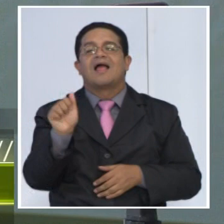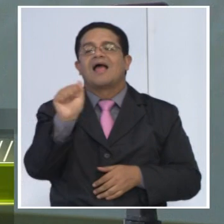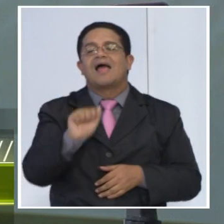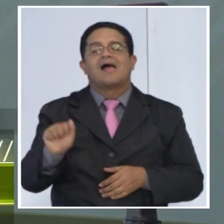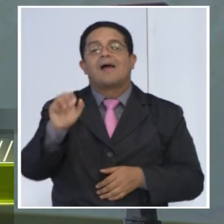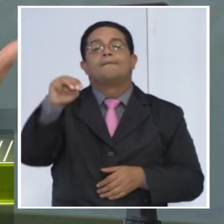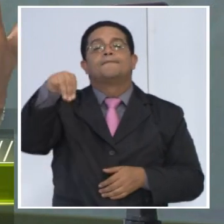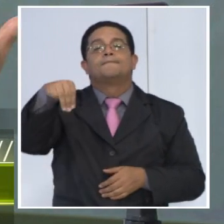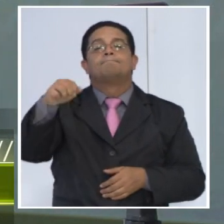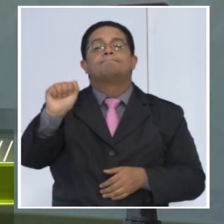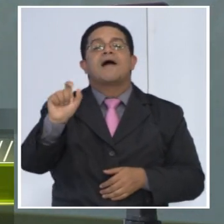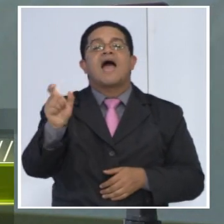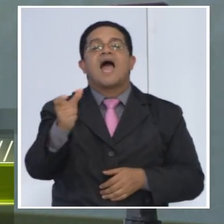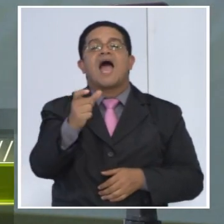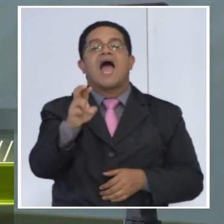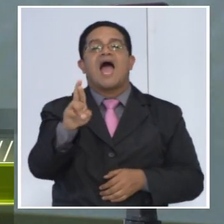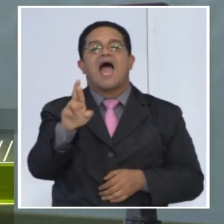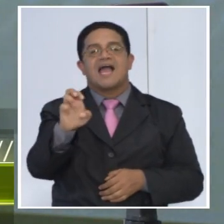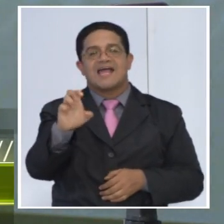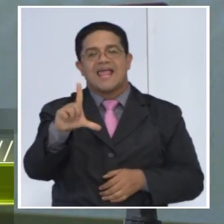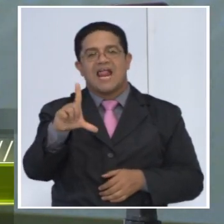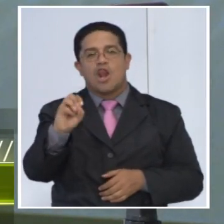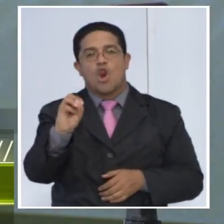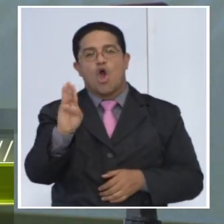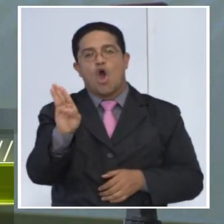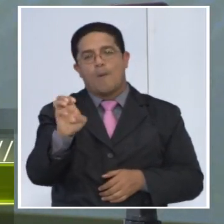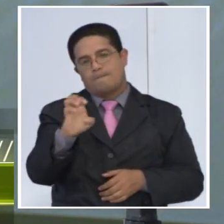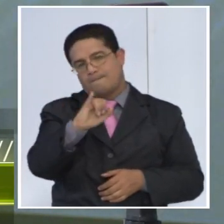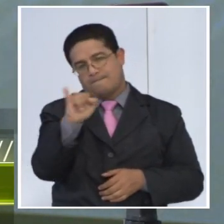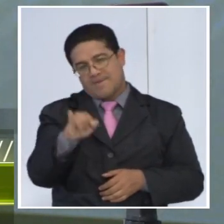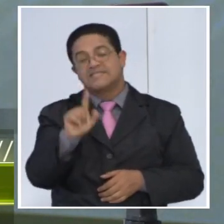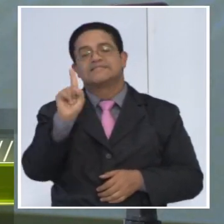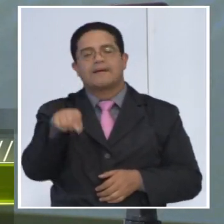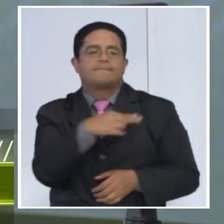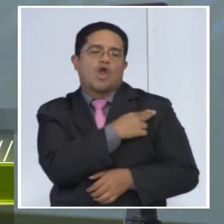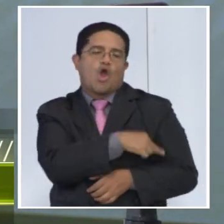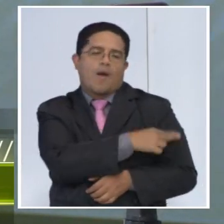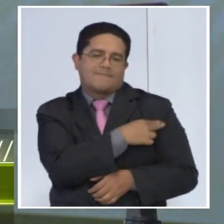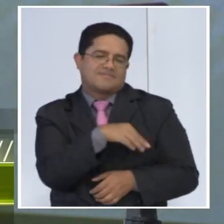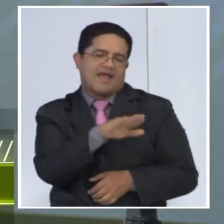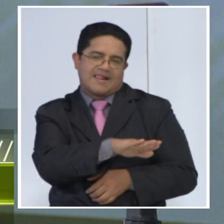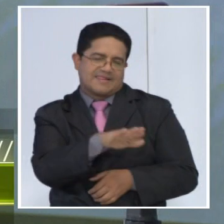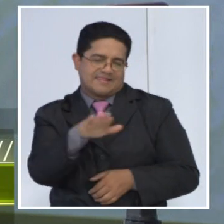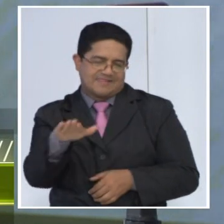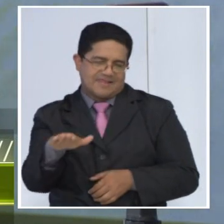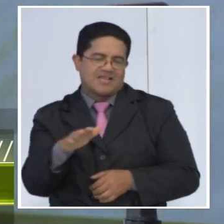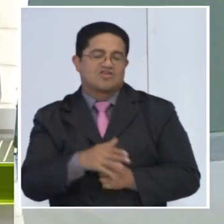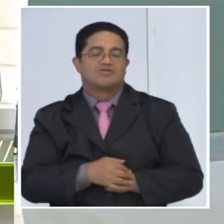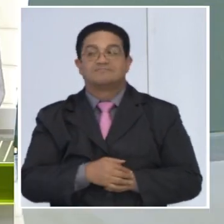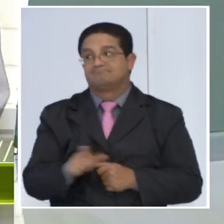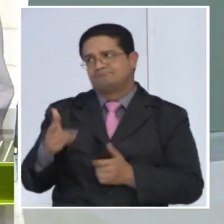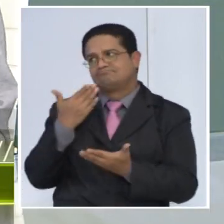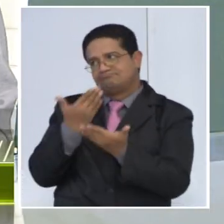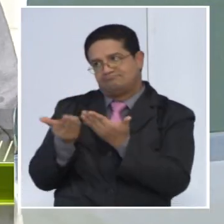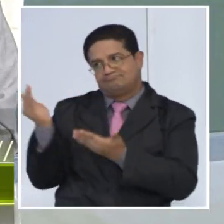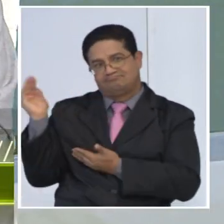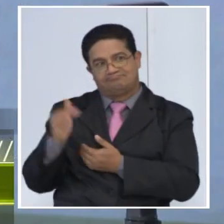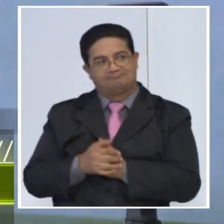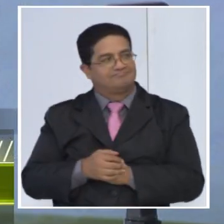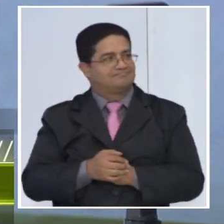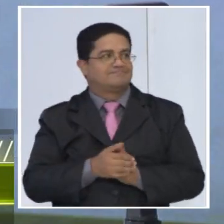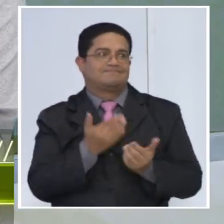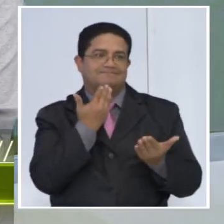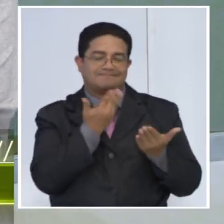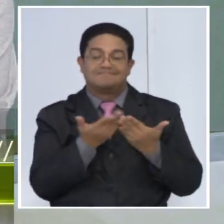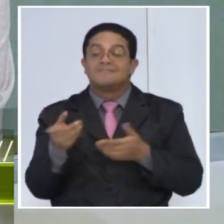@magrelopez y bueno, me consiguen, por supuesto, en el Hospital de Niños JM de Los Ríos y en el Centro Médico Docente La Trinidad. Gracias por acompañarnos. Gracias a ti,